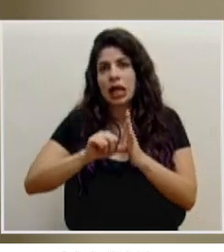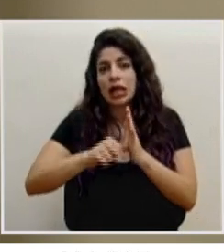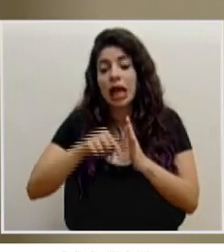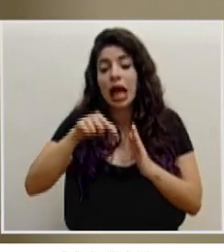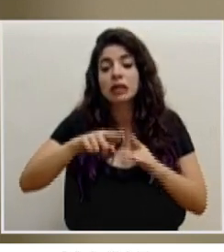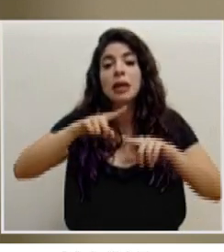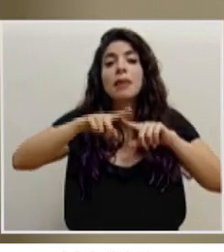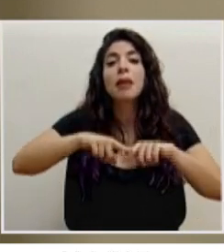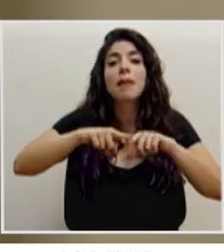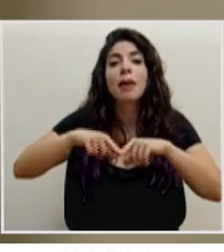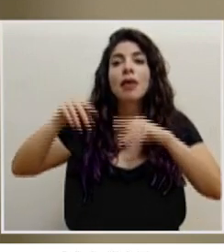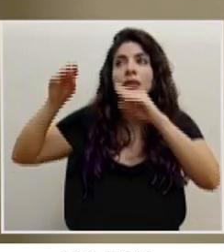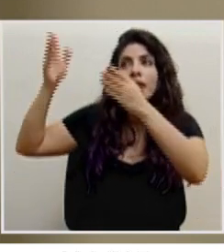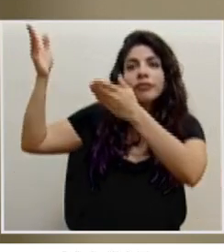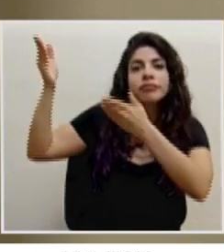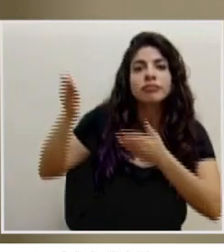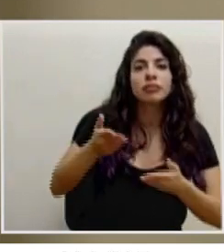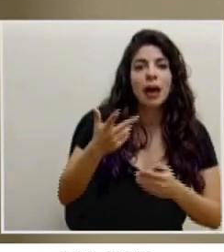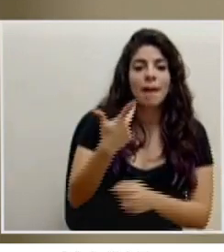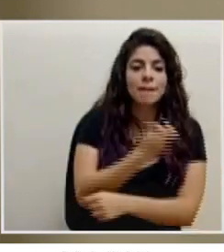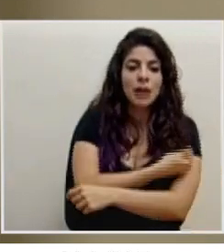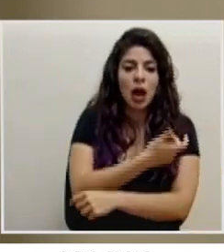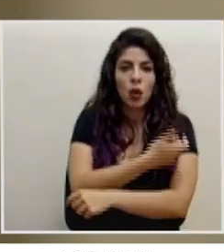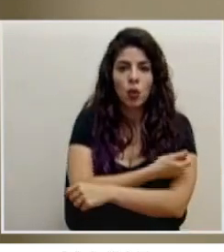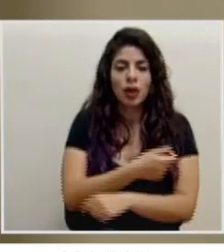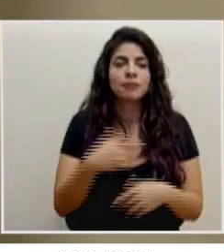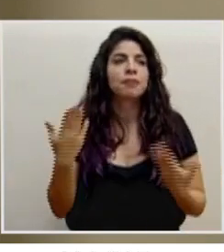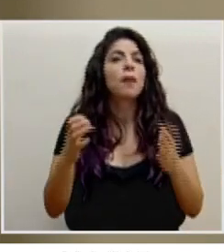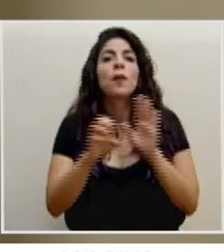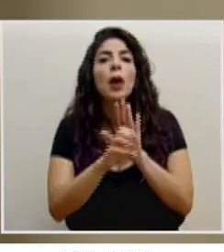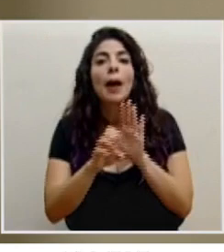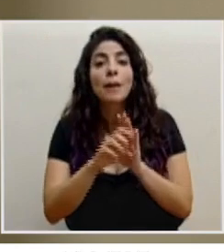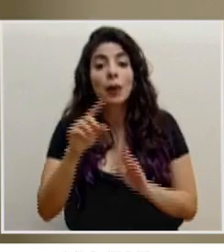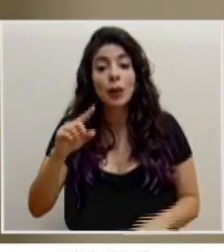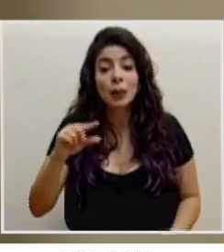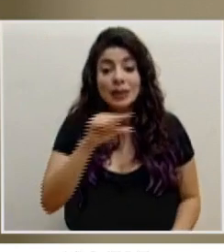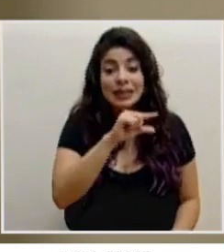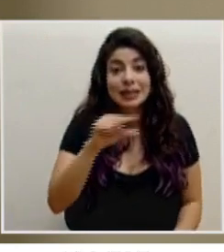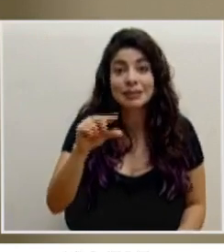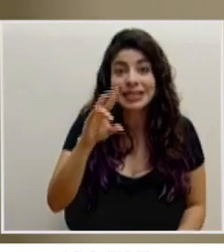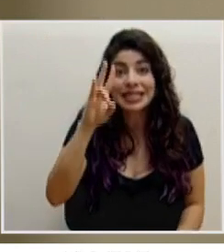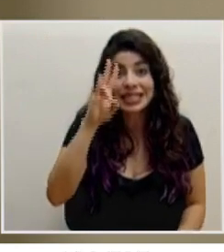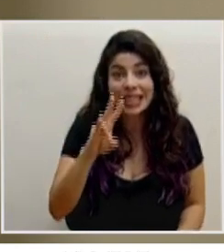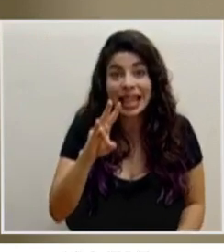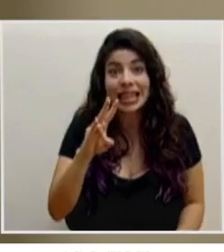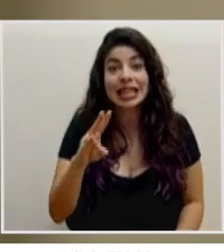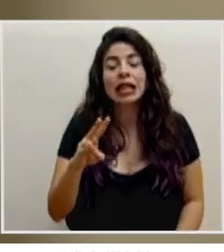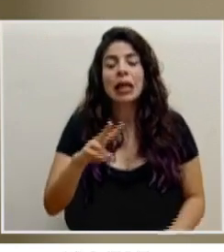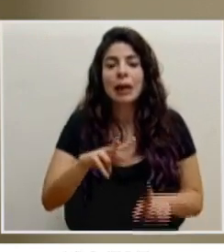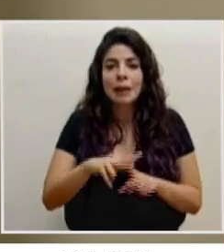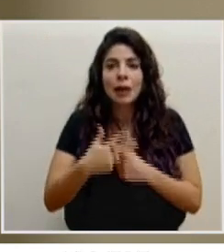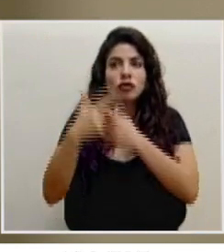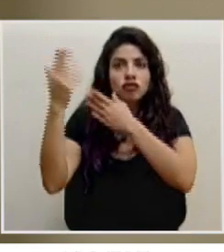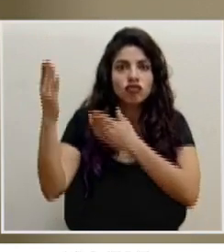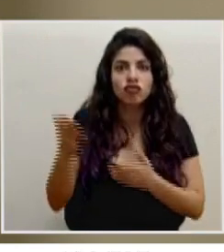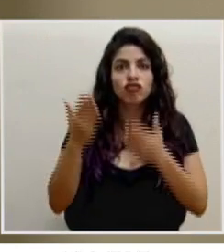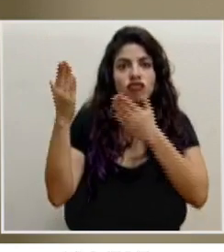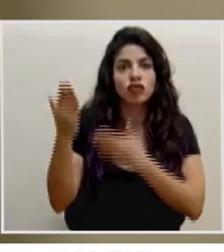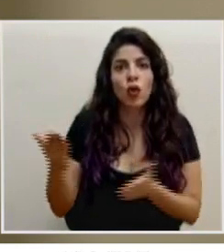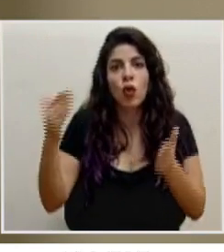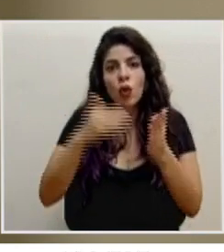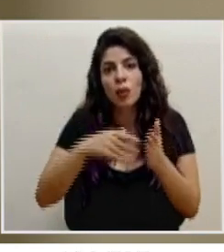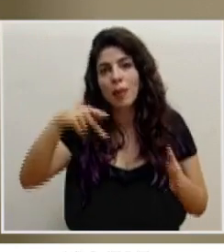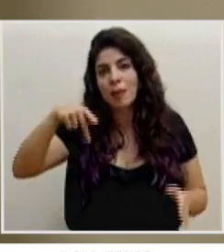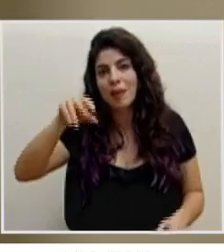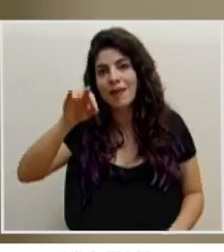la disponibilidad de las vacunas. Efectivamente, por ejemplo, a partir de la semana 7 fue donde empezamos a recibir de nuevo vacunas de Pfizer